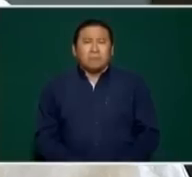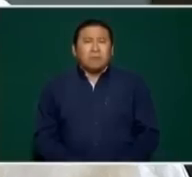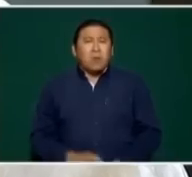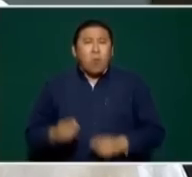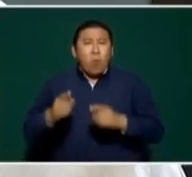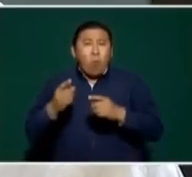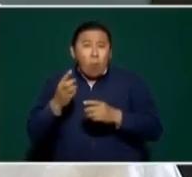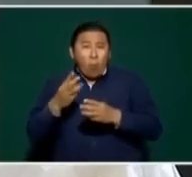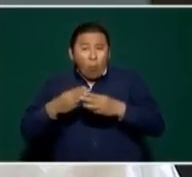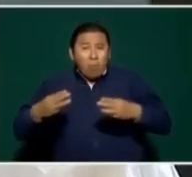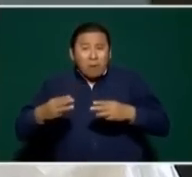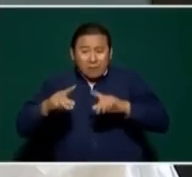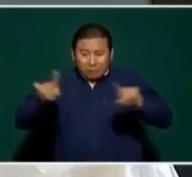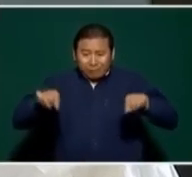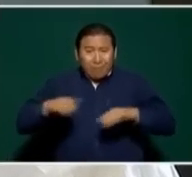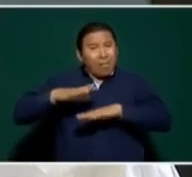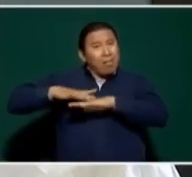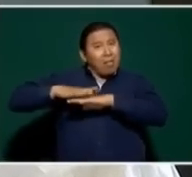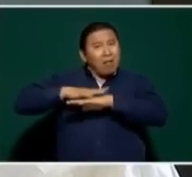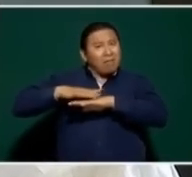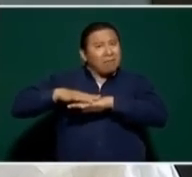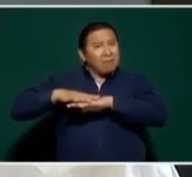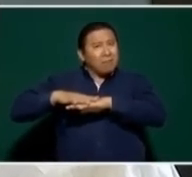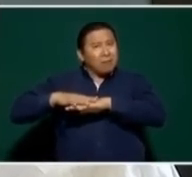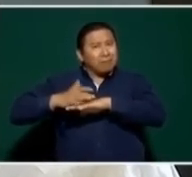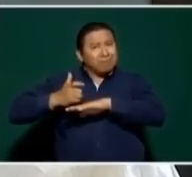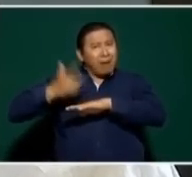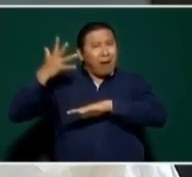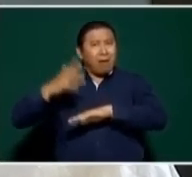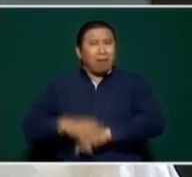un metro cuadrado de alfombra.